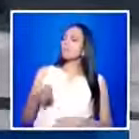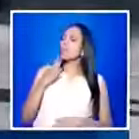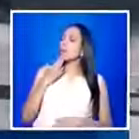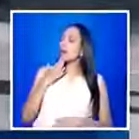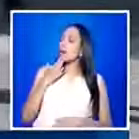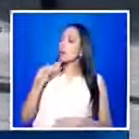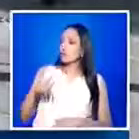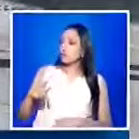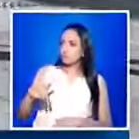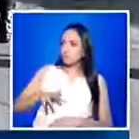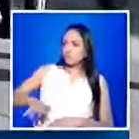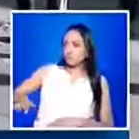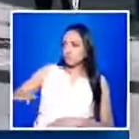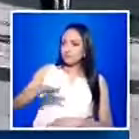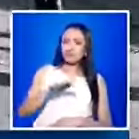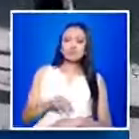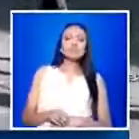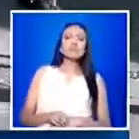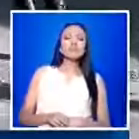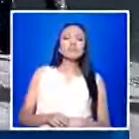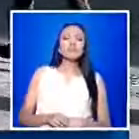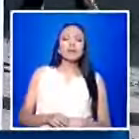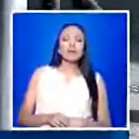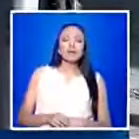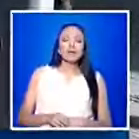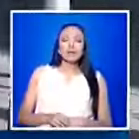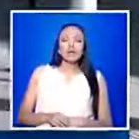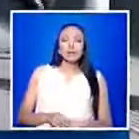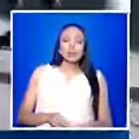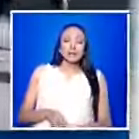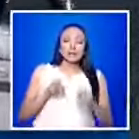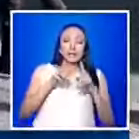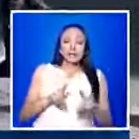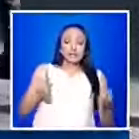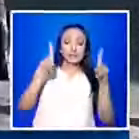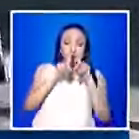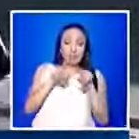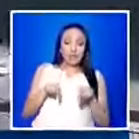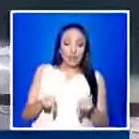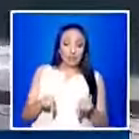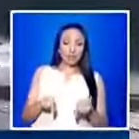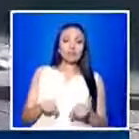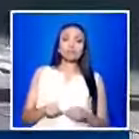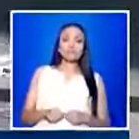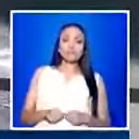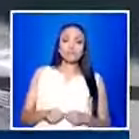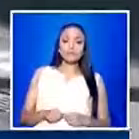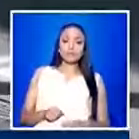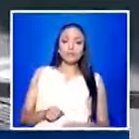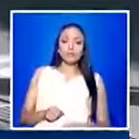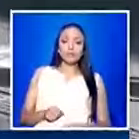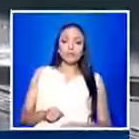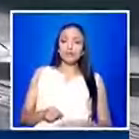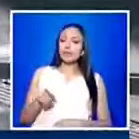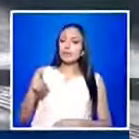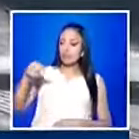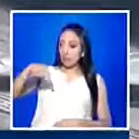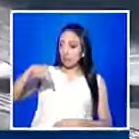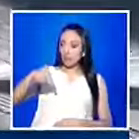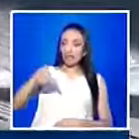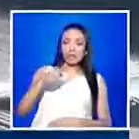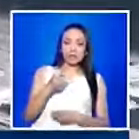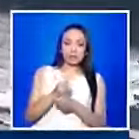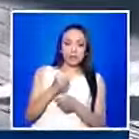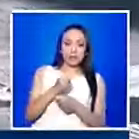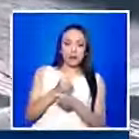acá en el centro histórico? Bueno, nosotros estamos bien. El distrito Manuela Sáenz ha trabajado bastante en